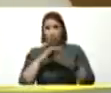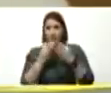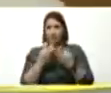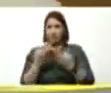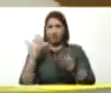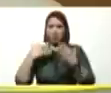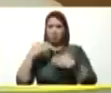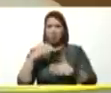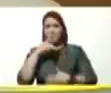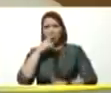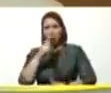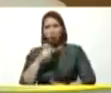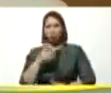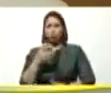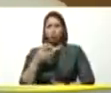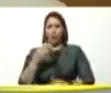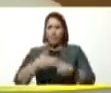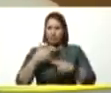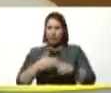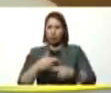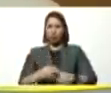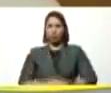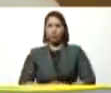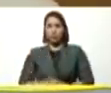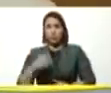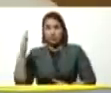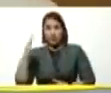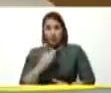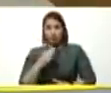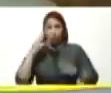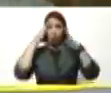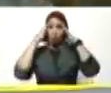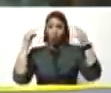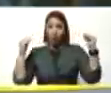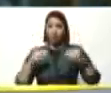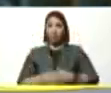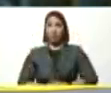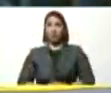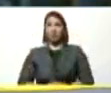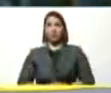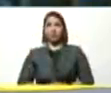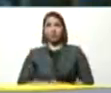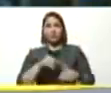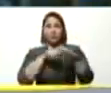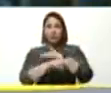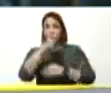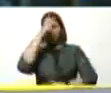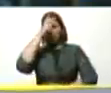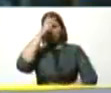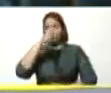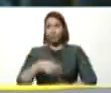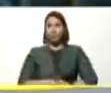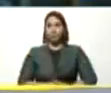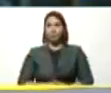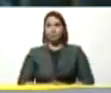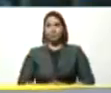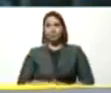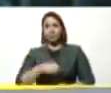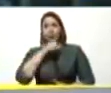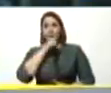Los Maduros llegaron de Holanda, de Curazao, por Falcón. Allá llegó mi